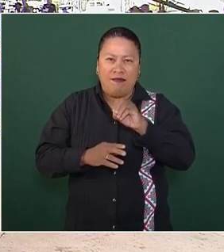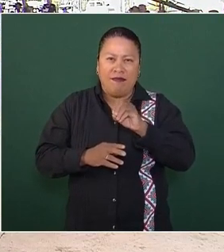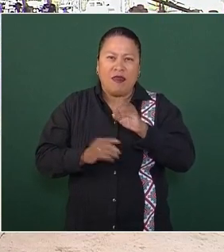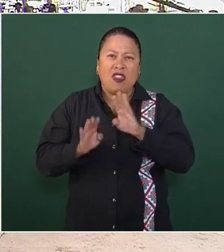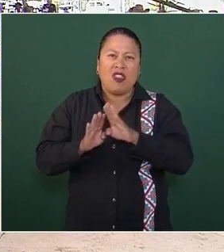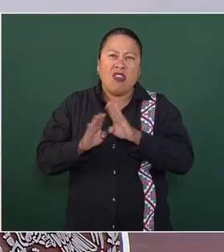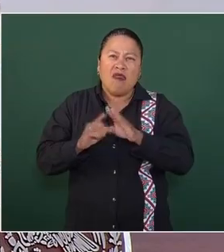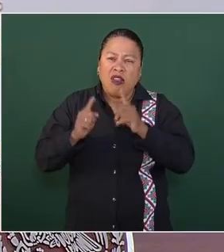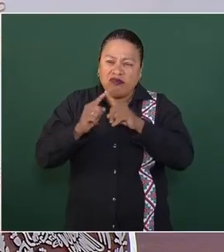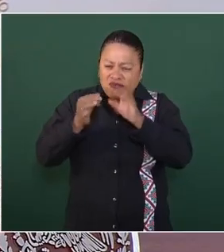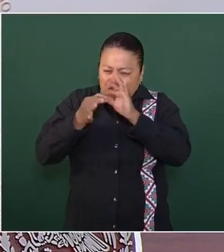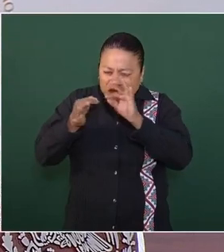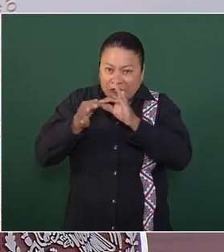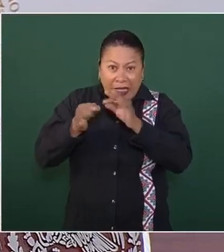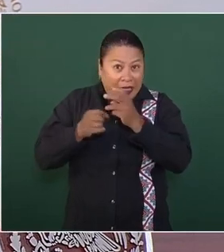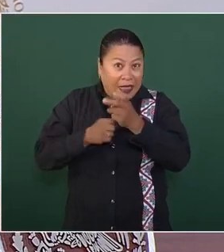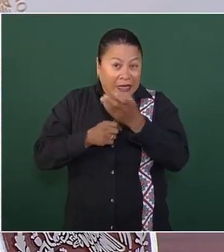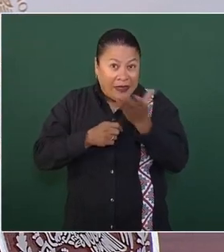según la cual